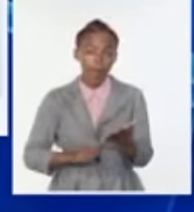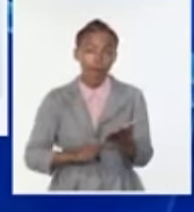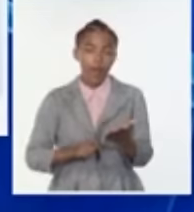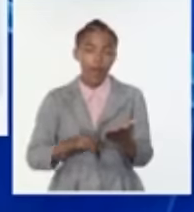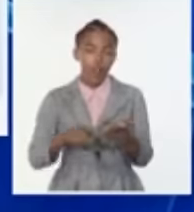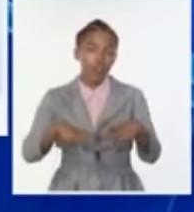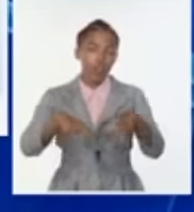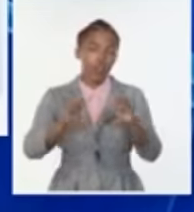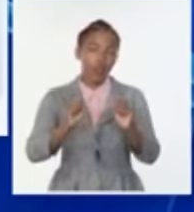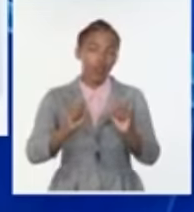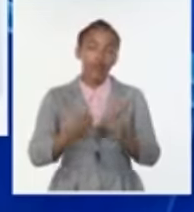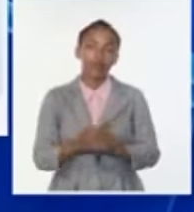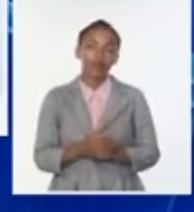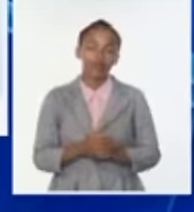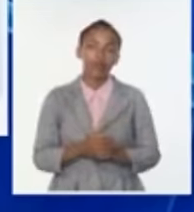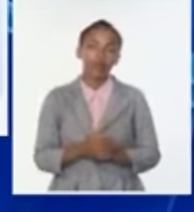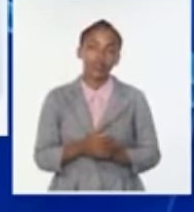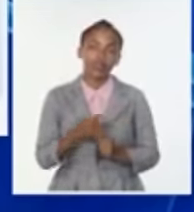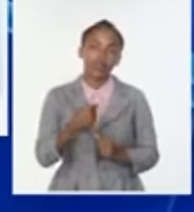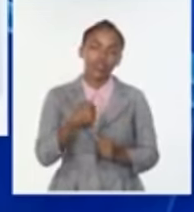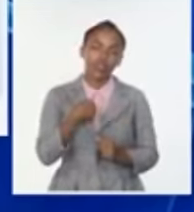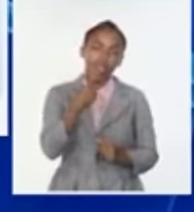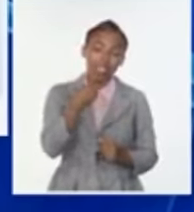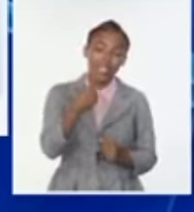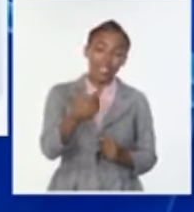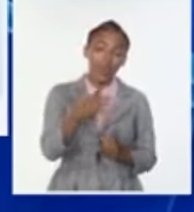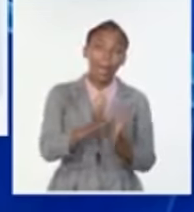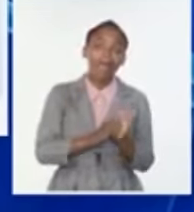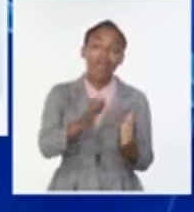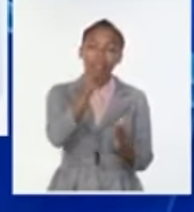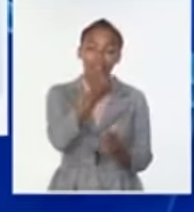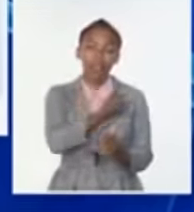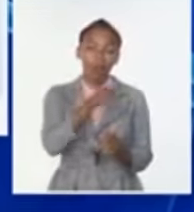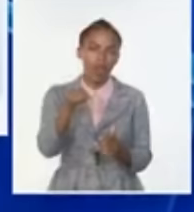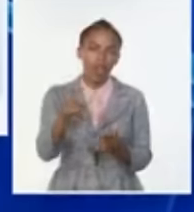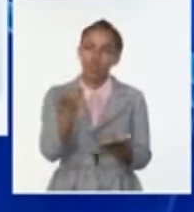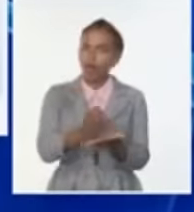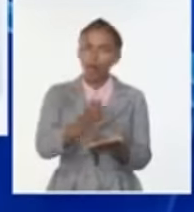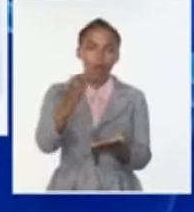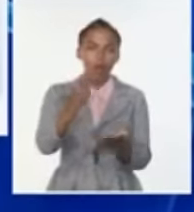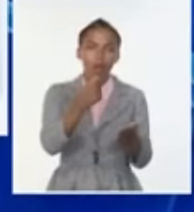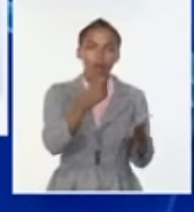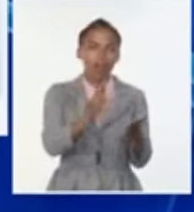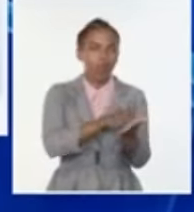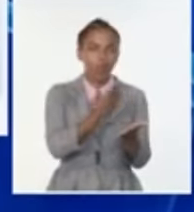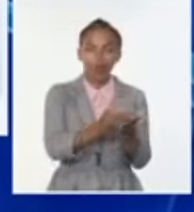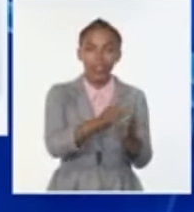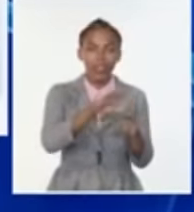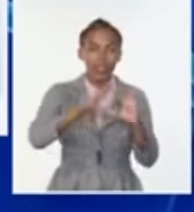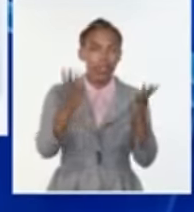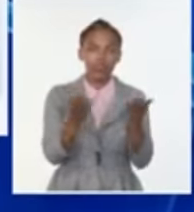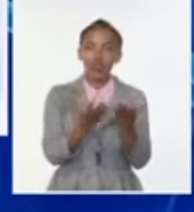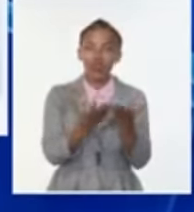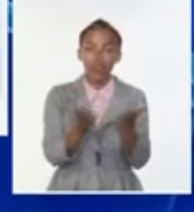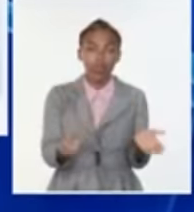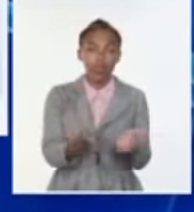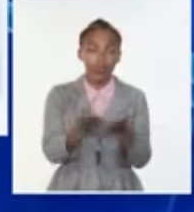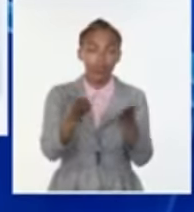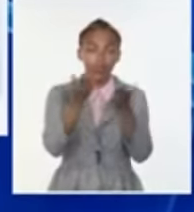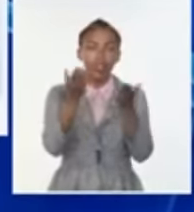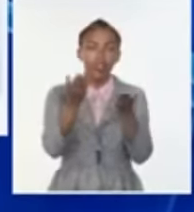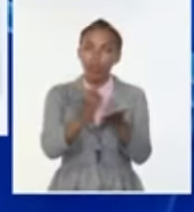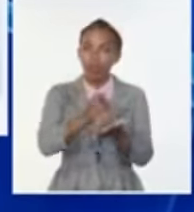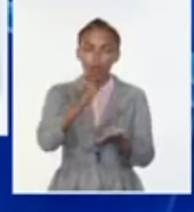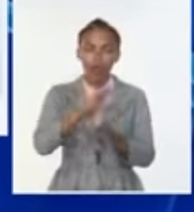divisas, yo le hablé en diciembre de esto, ya está aprobado con todas sus propuestas de implementación. Esto deroga la